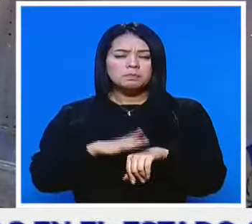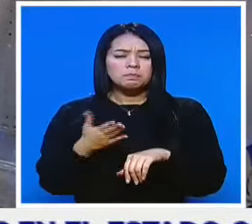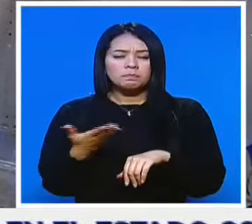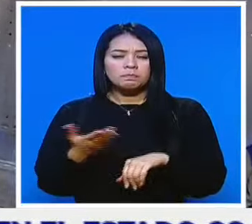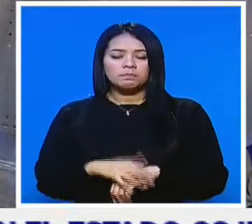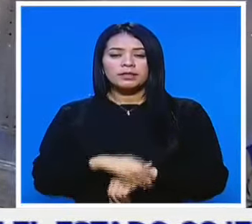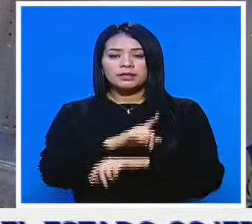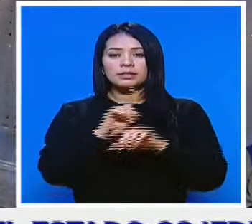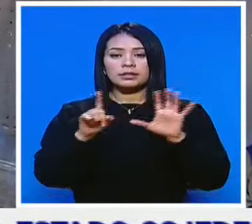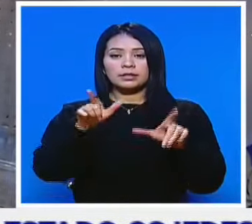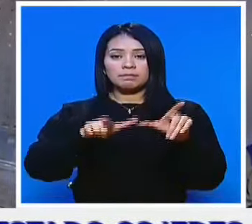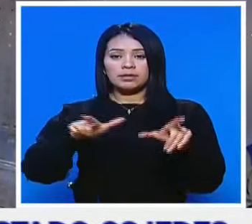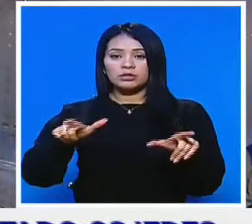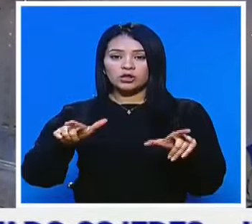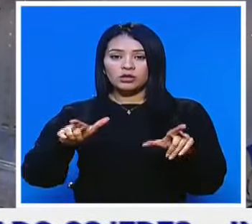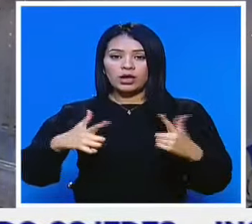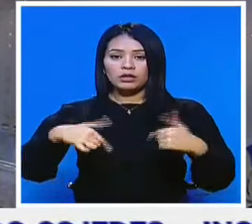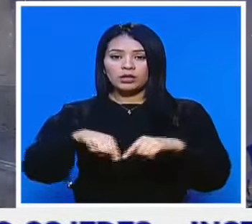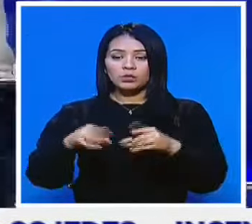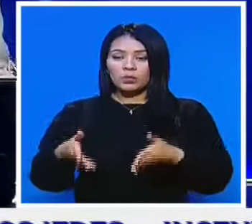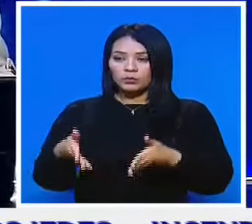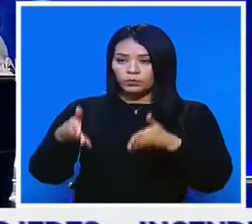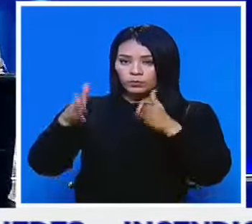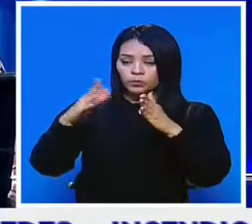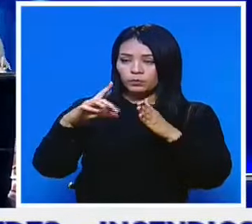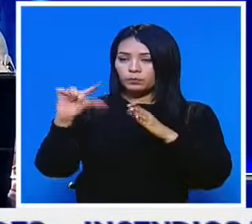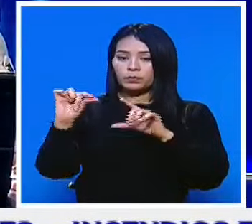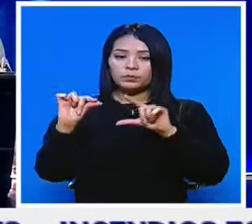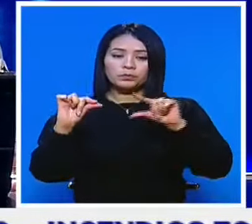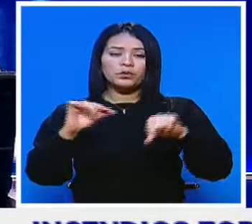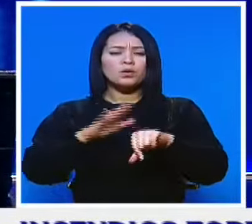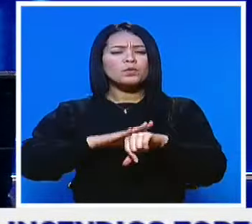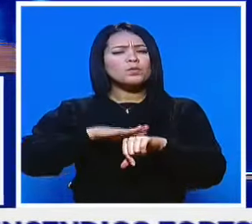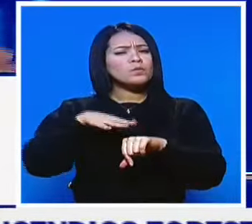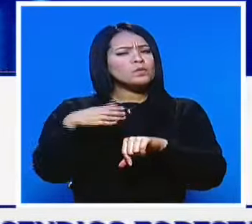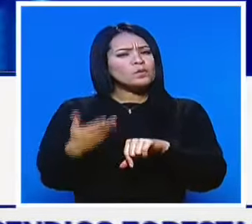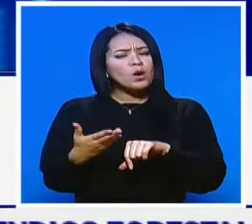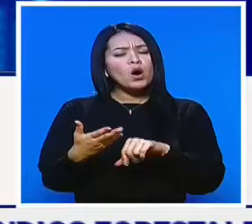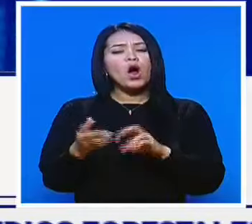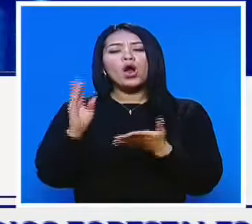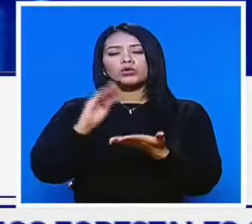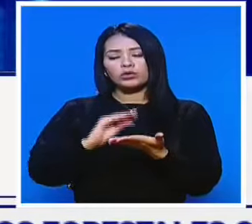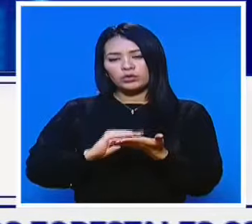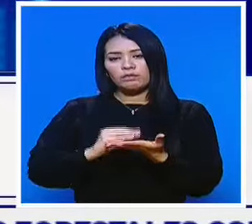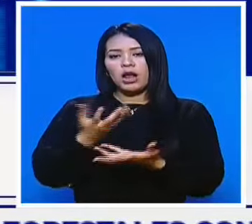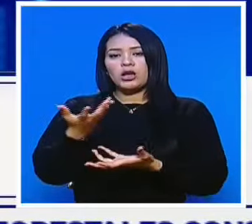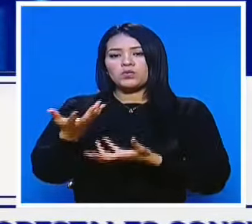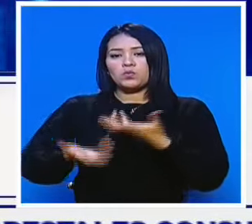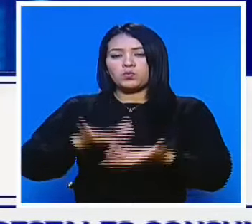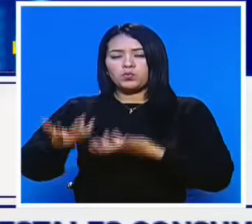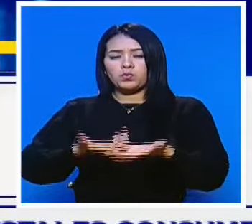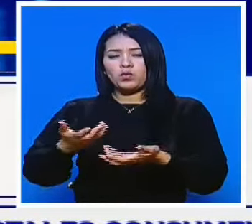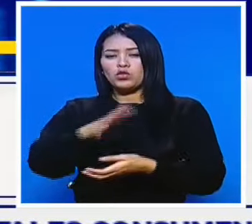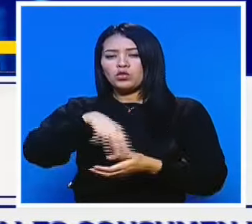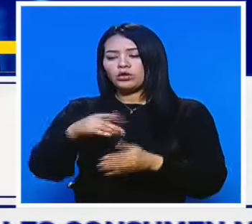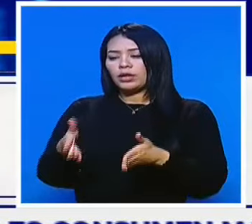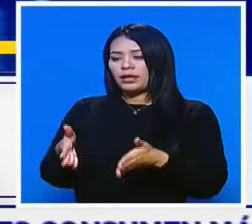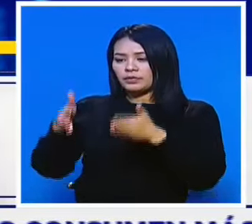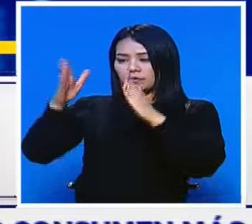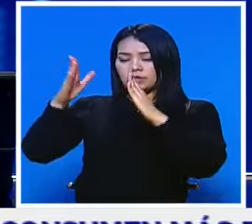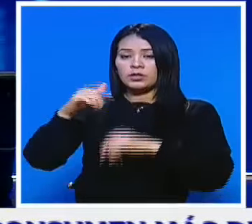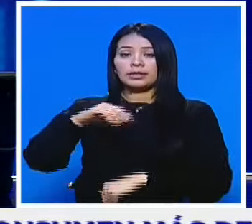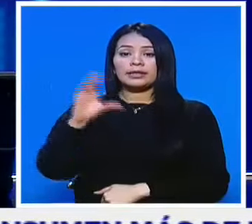16 personas fueron desalojadas tras el registro de un nuevo incendio. Esto sucedió en un edificio en el centro de